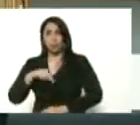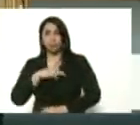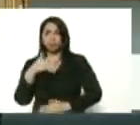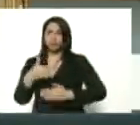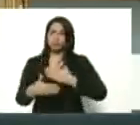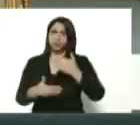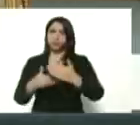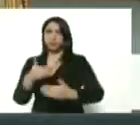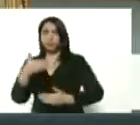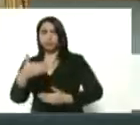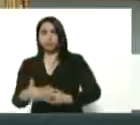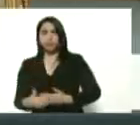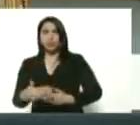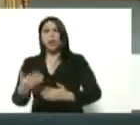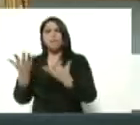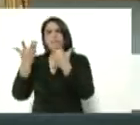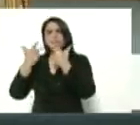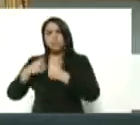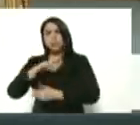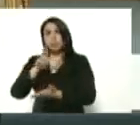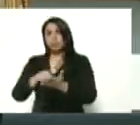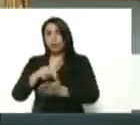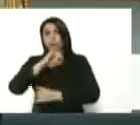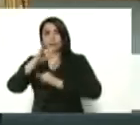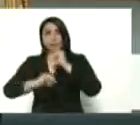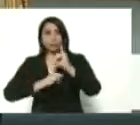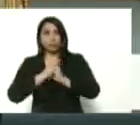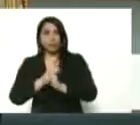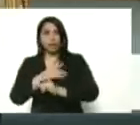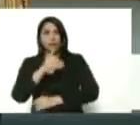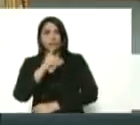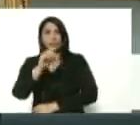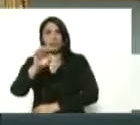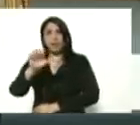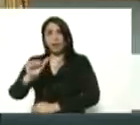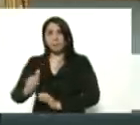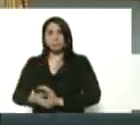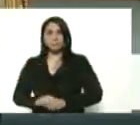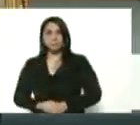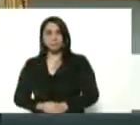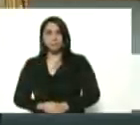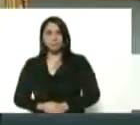avanzado con fuentes nacionales e internacionales. La DEA